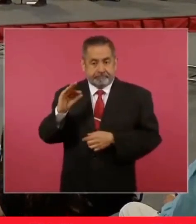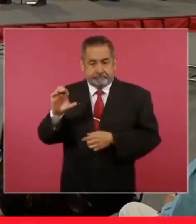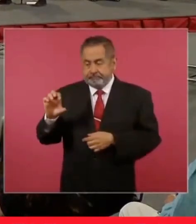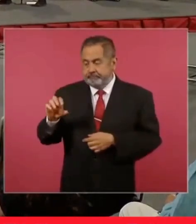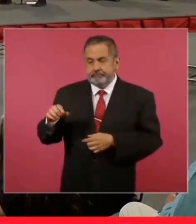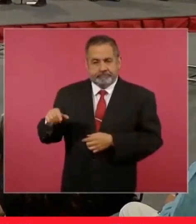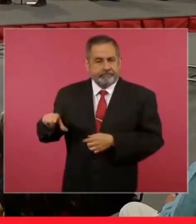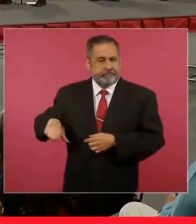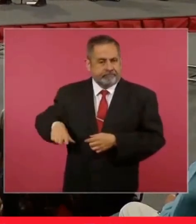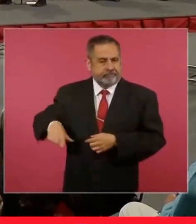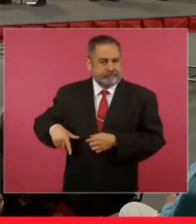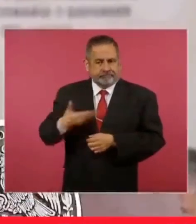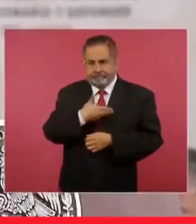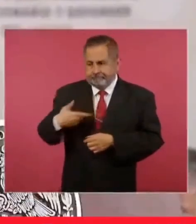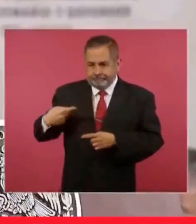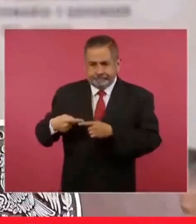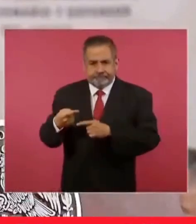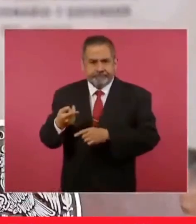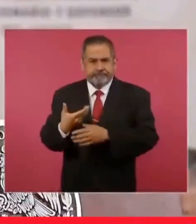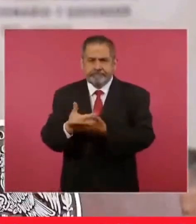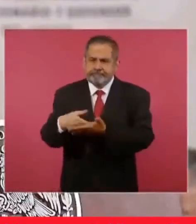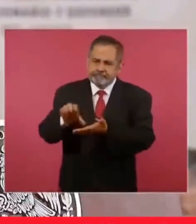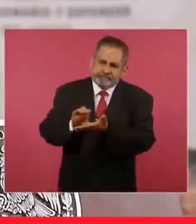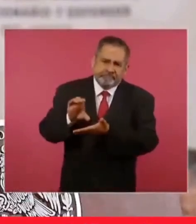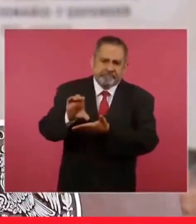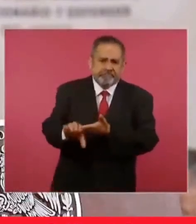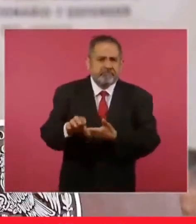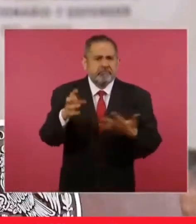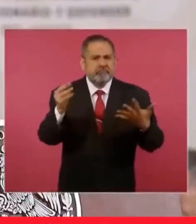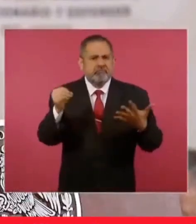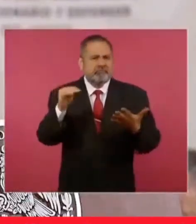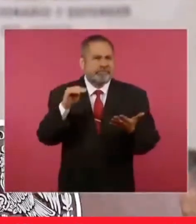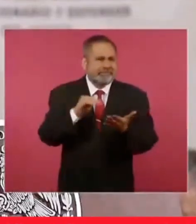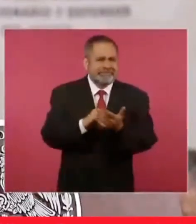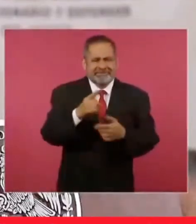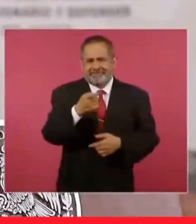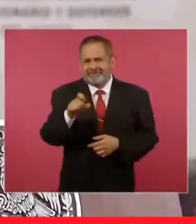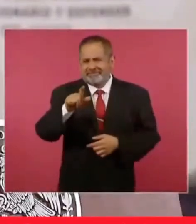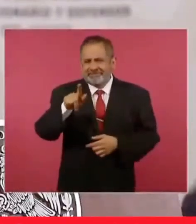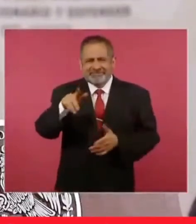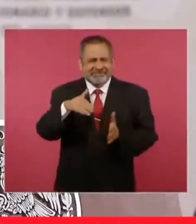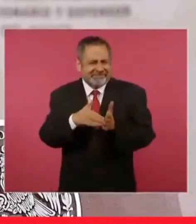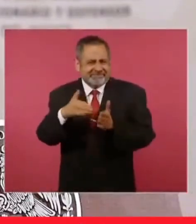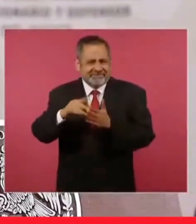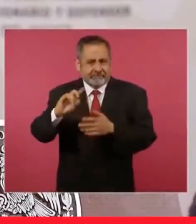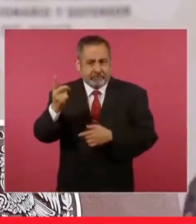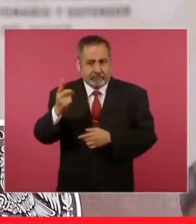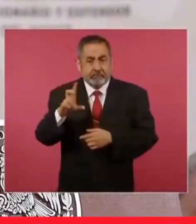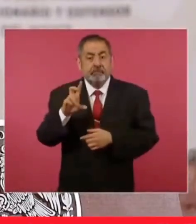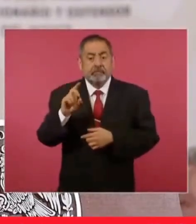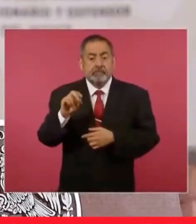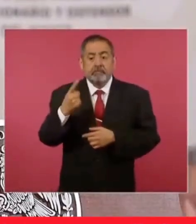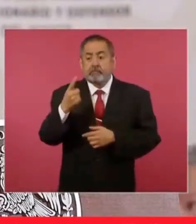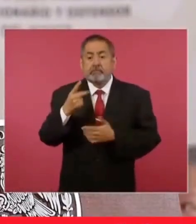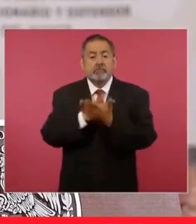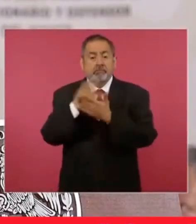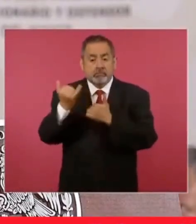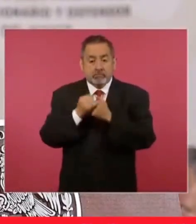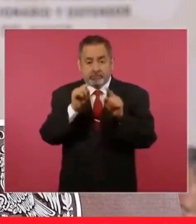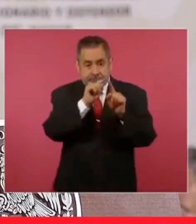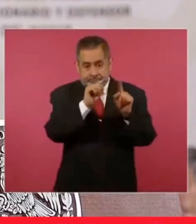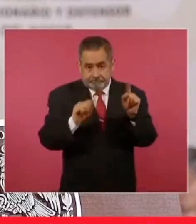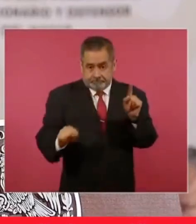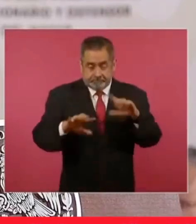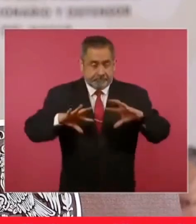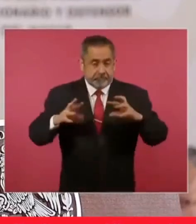administración? Estamos hablando de 9.171 millones de dólares en los 35 proyectos de generación,